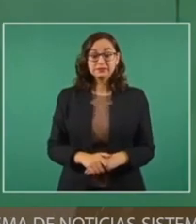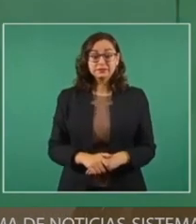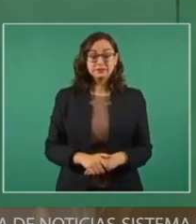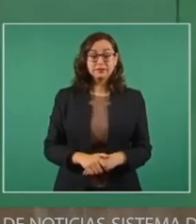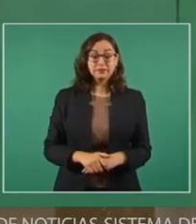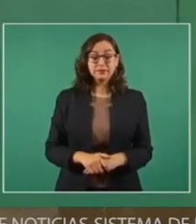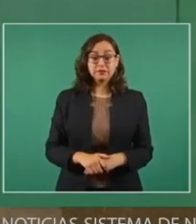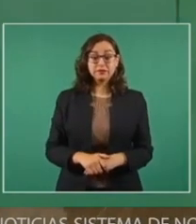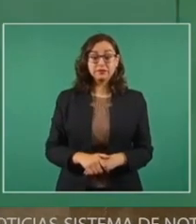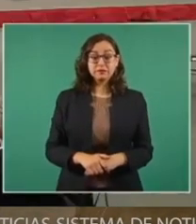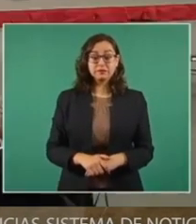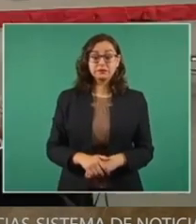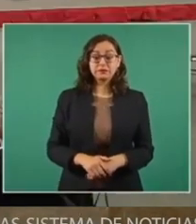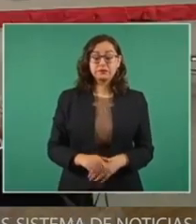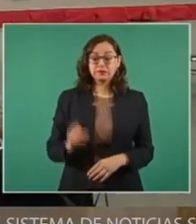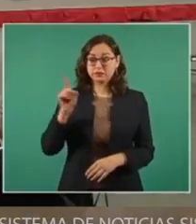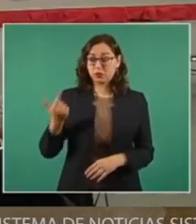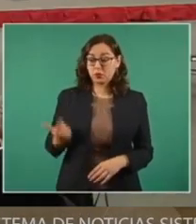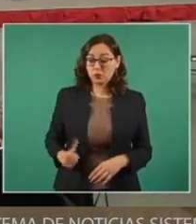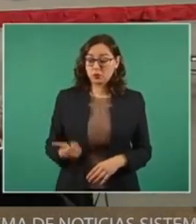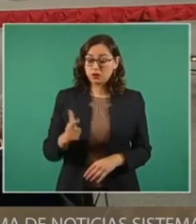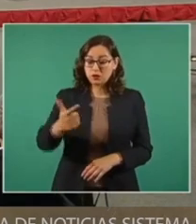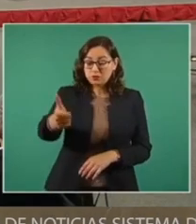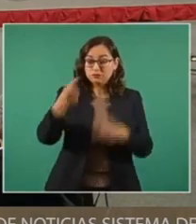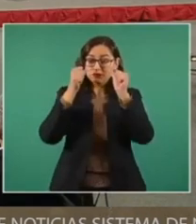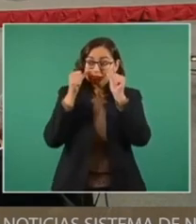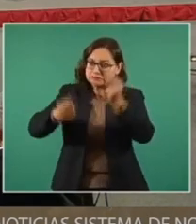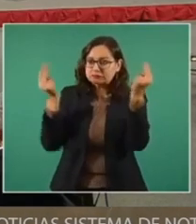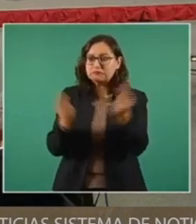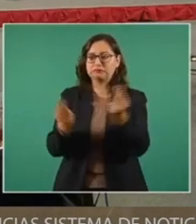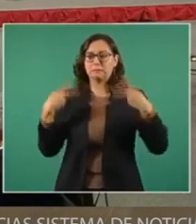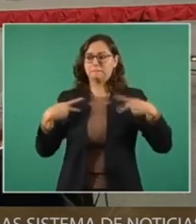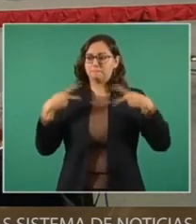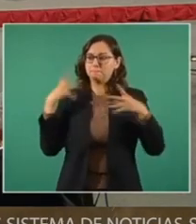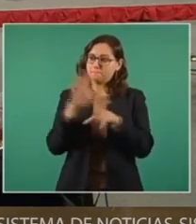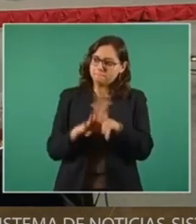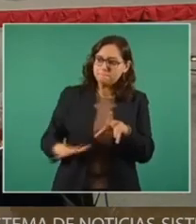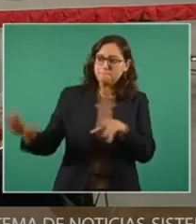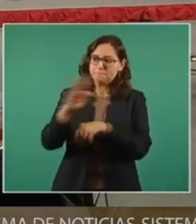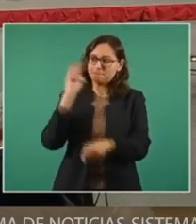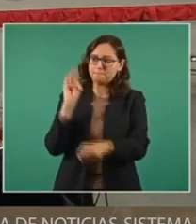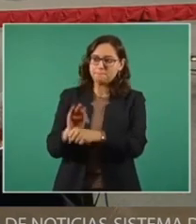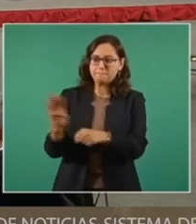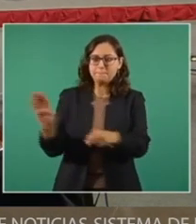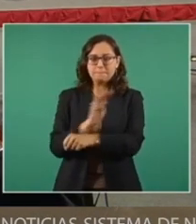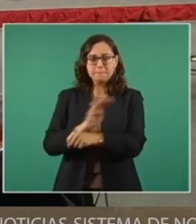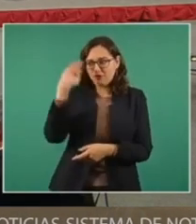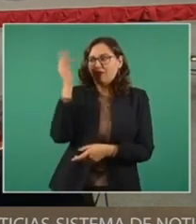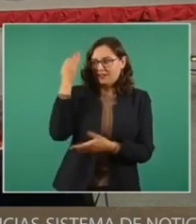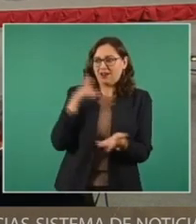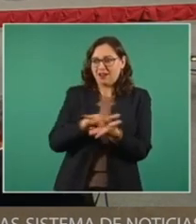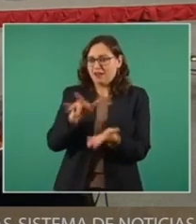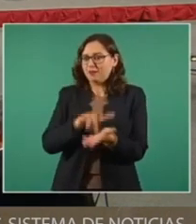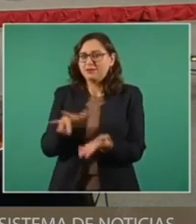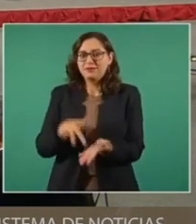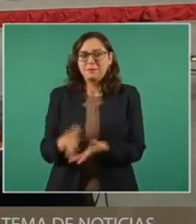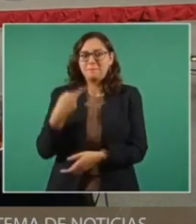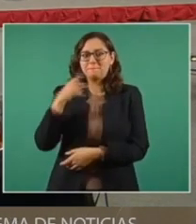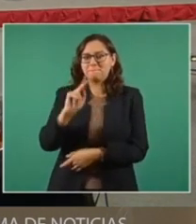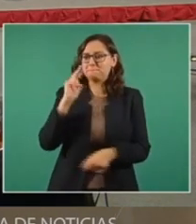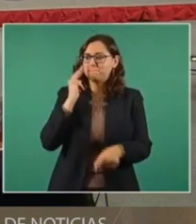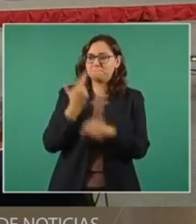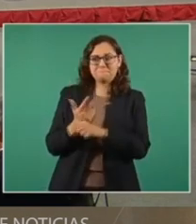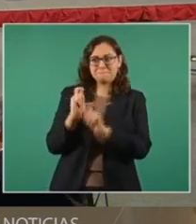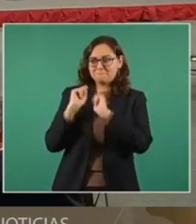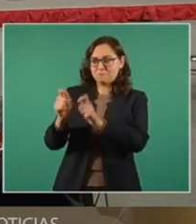que debe de atender en beneficio de la población de Guanajuato. Nosotros estamos haciendo todo, pero no contamos